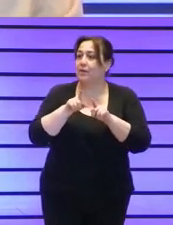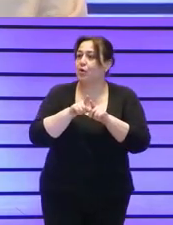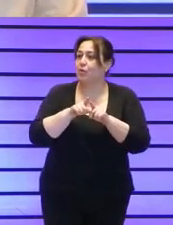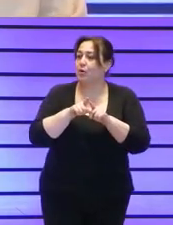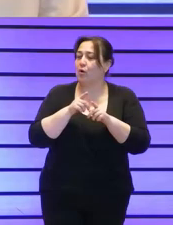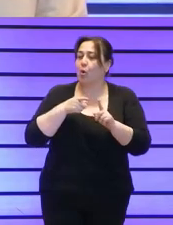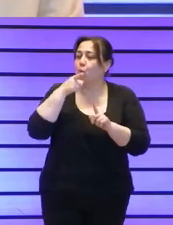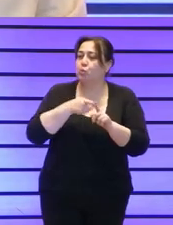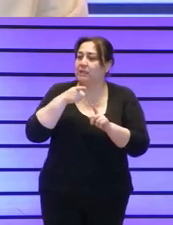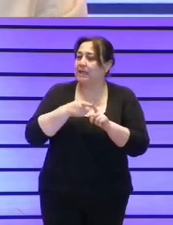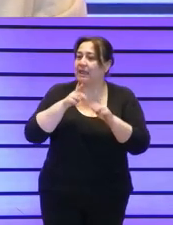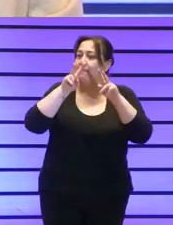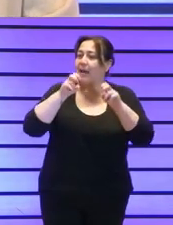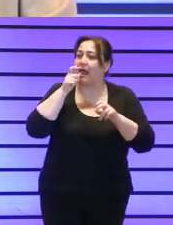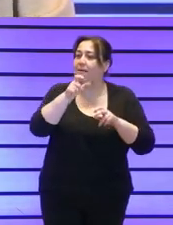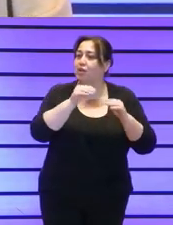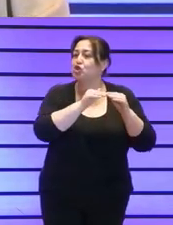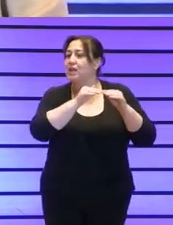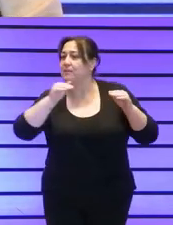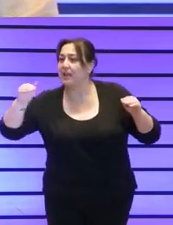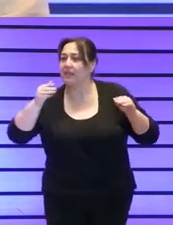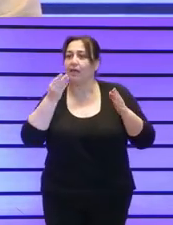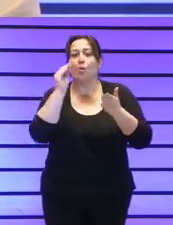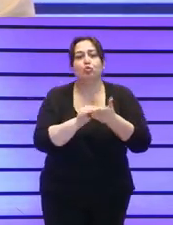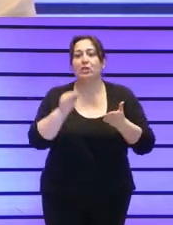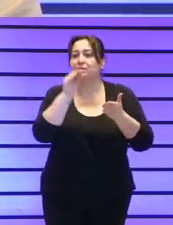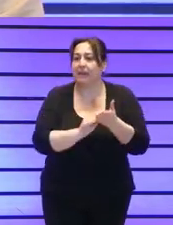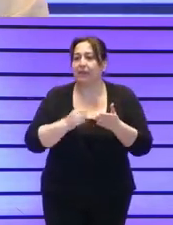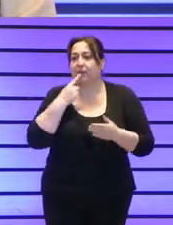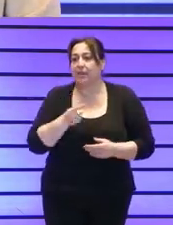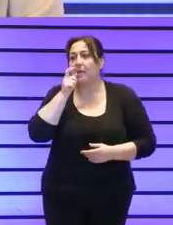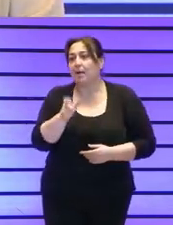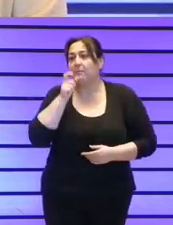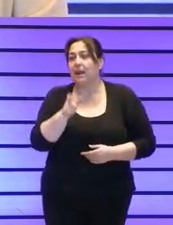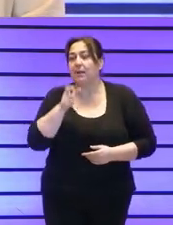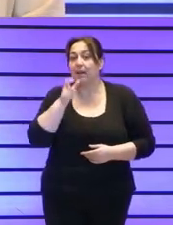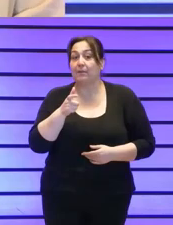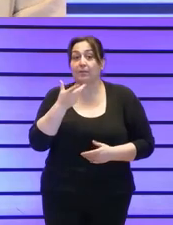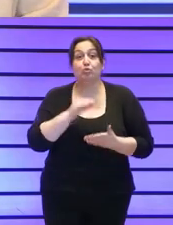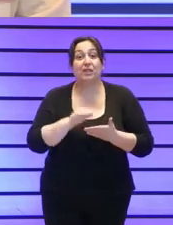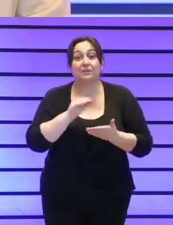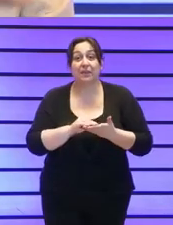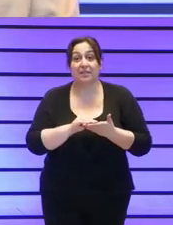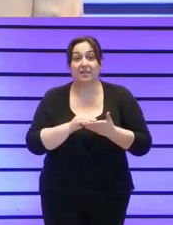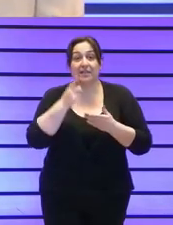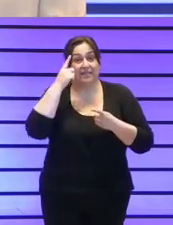el término sostenibilidad, y cuando usamos un término hasta la saciedad, a veces, ¿sabéis?, se vacía de